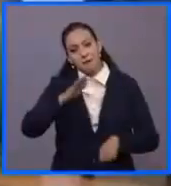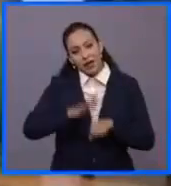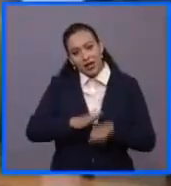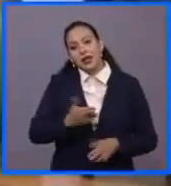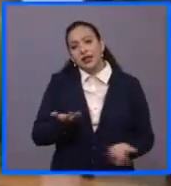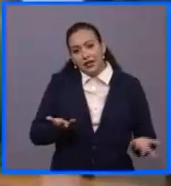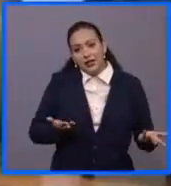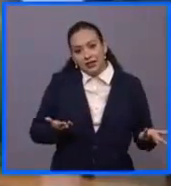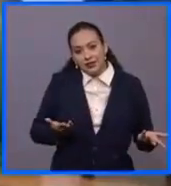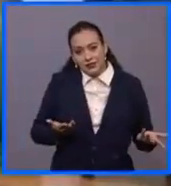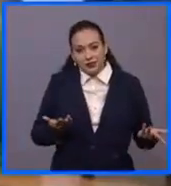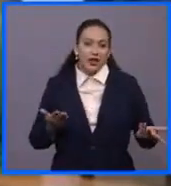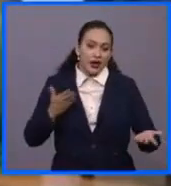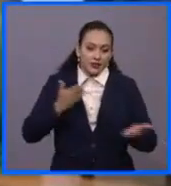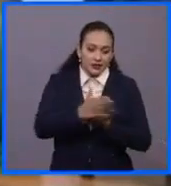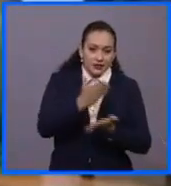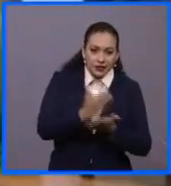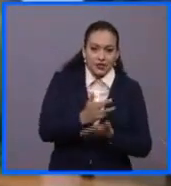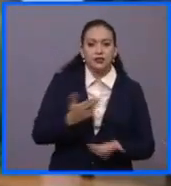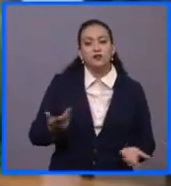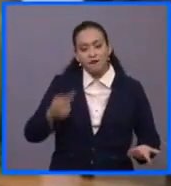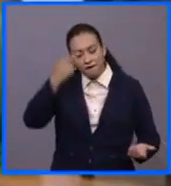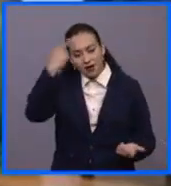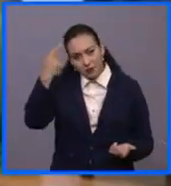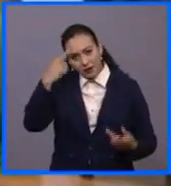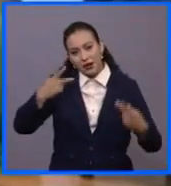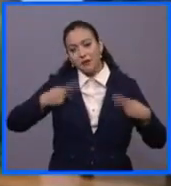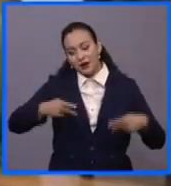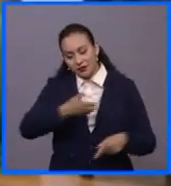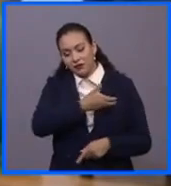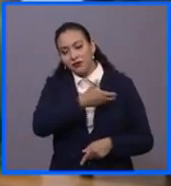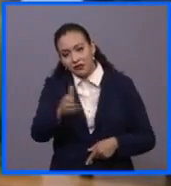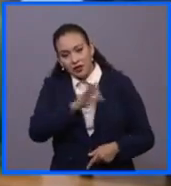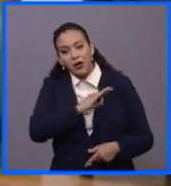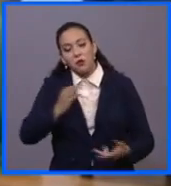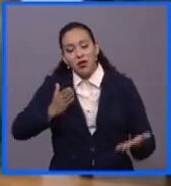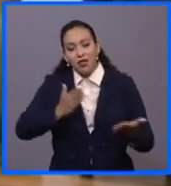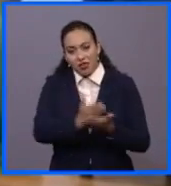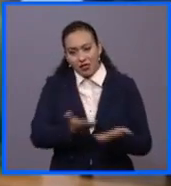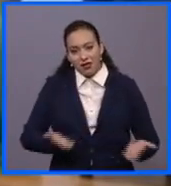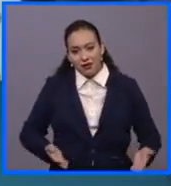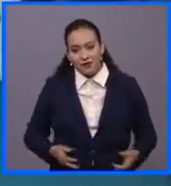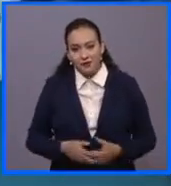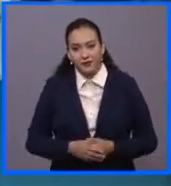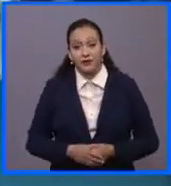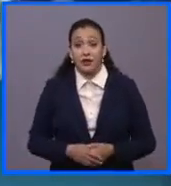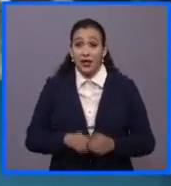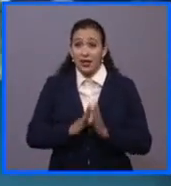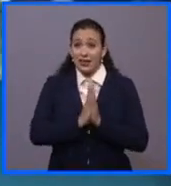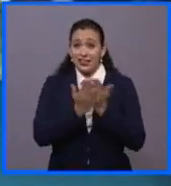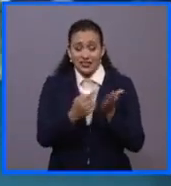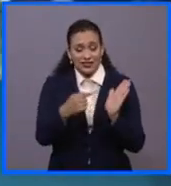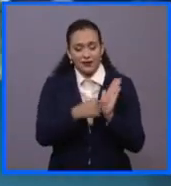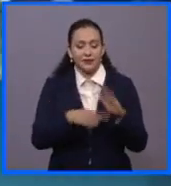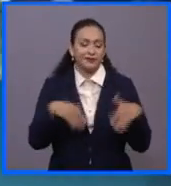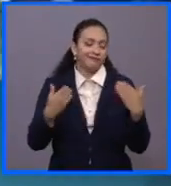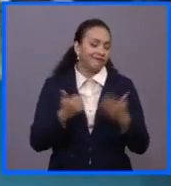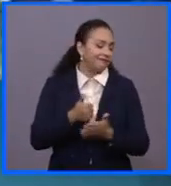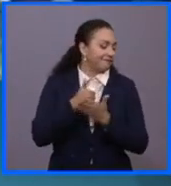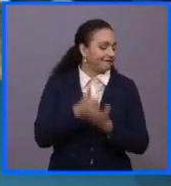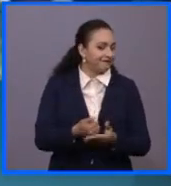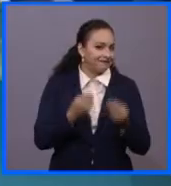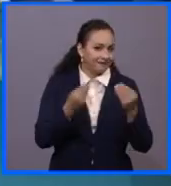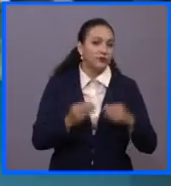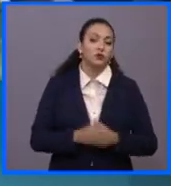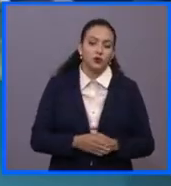mexicano. Este libro es una semilla de conocimiento, un surtidor de principios que